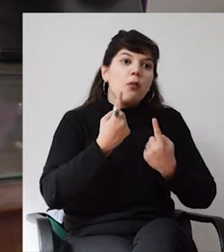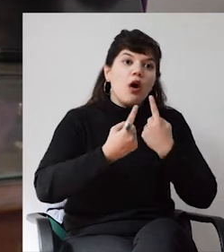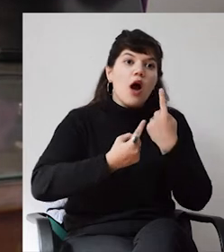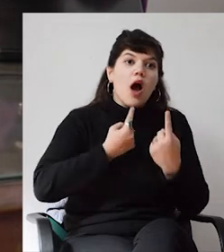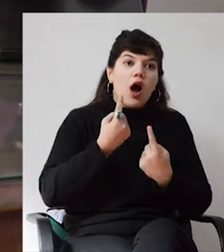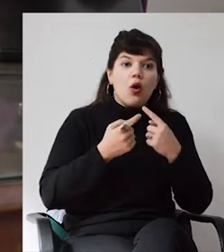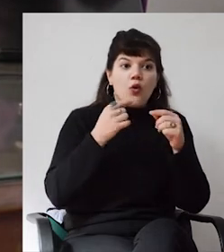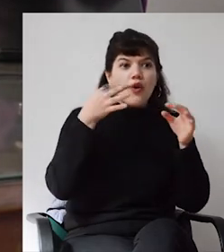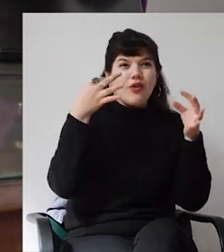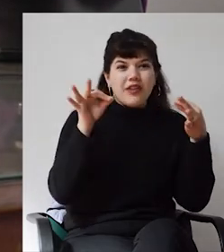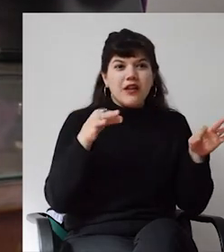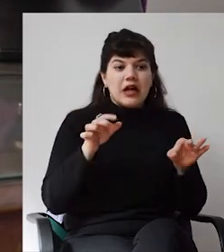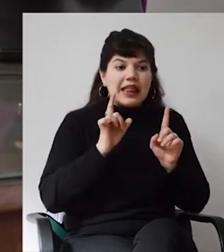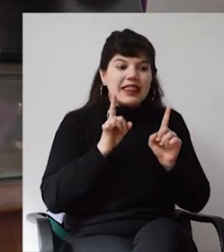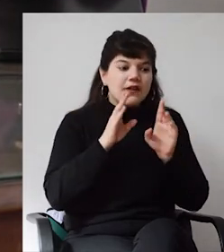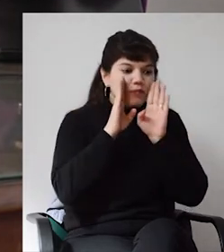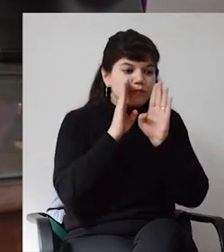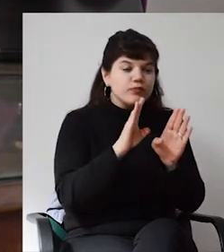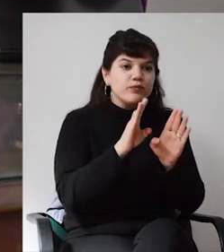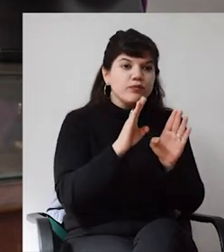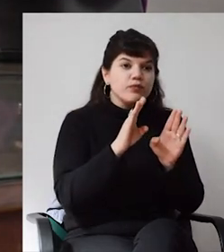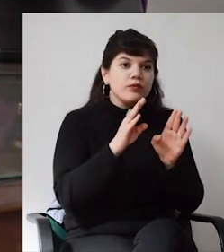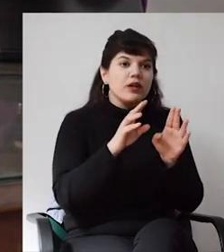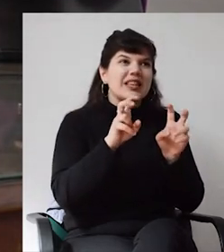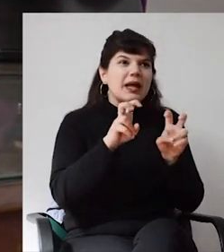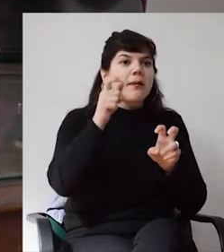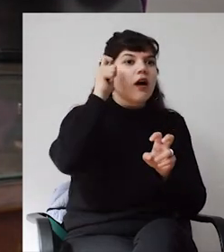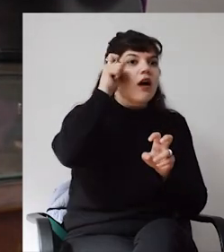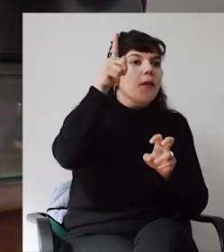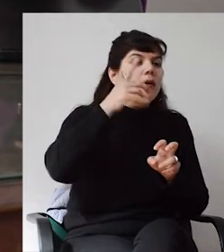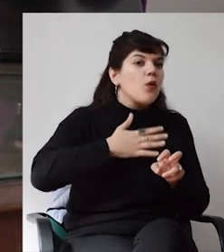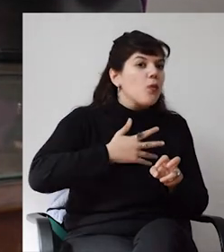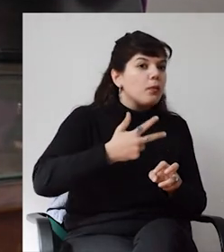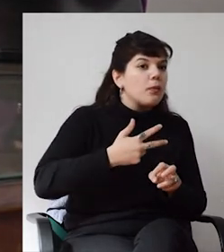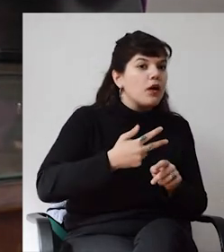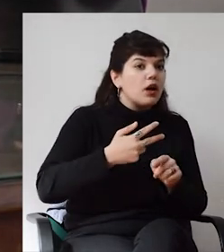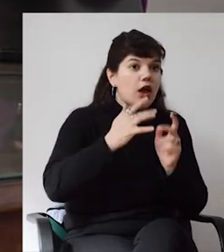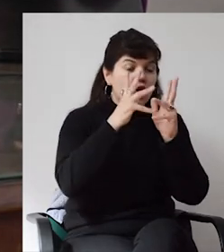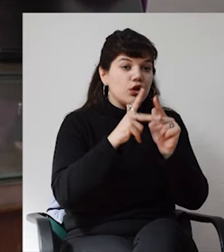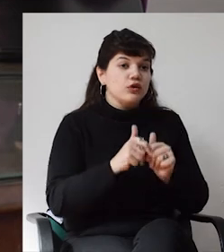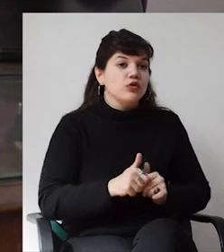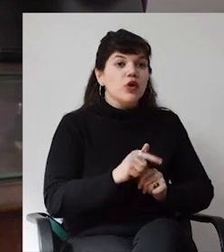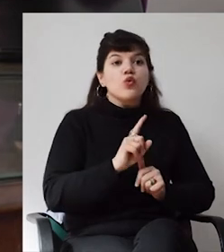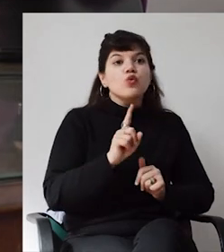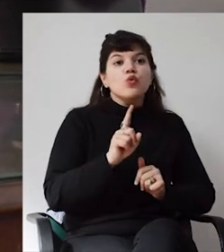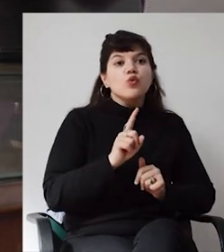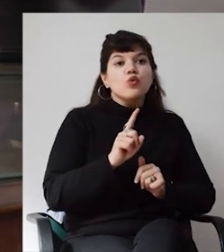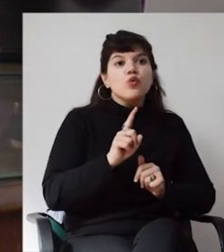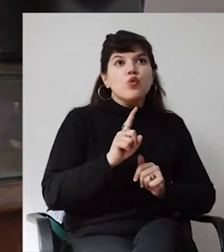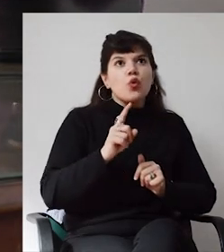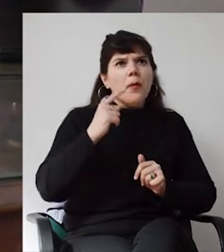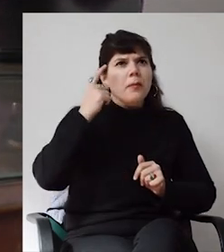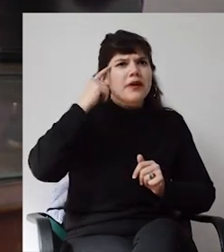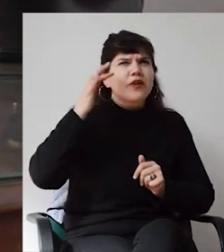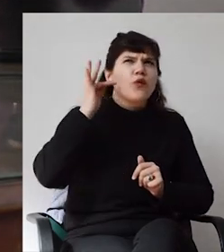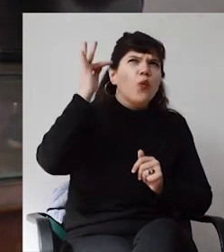necesitamos que los aspectos que tienen que ver con las capacidades humanas de la organización no